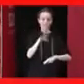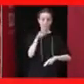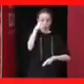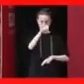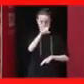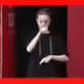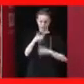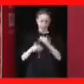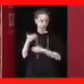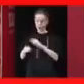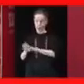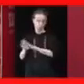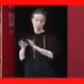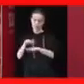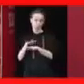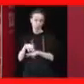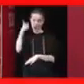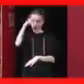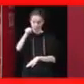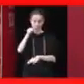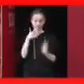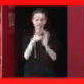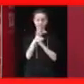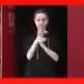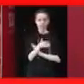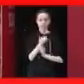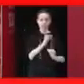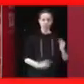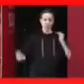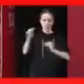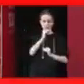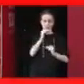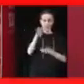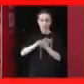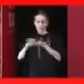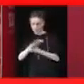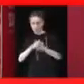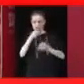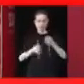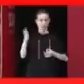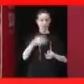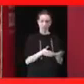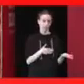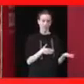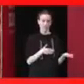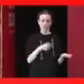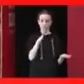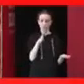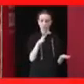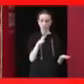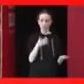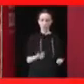trae desigualdad violencia e injusticia y por tanto si hay una causa socialista por definición